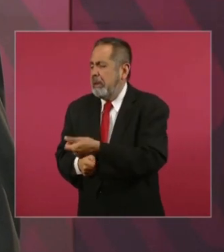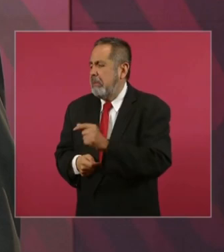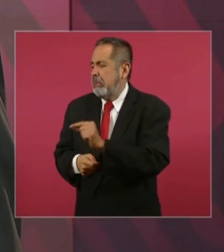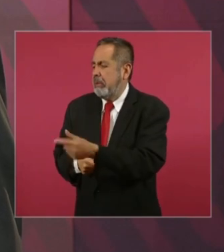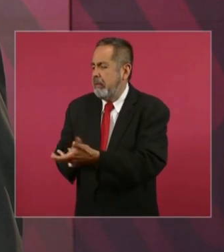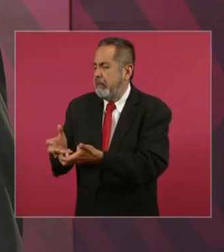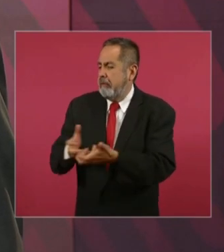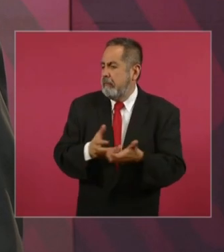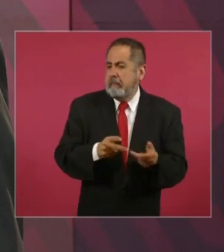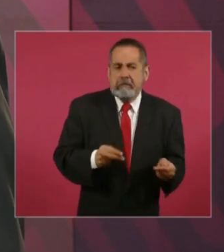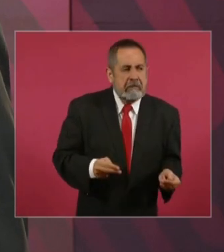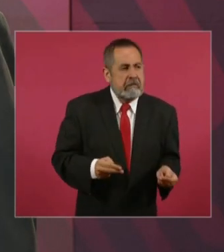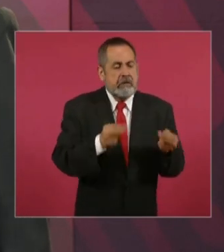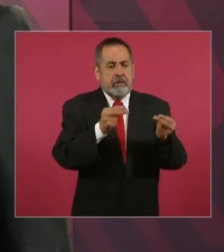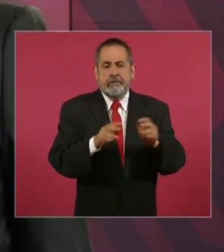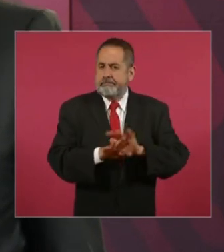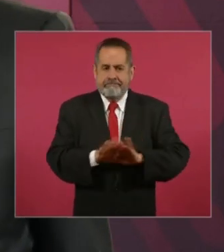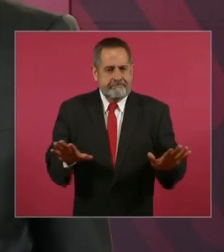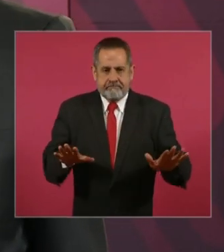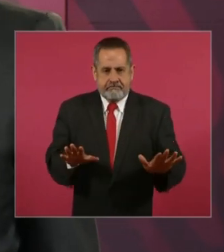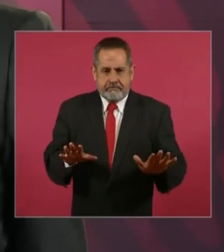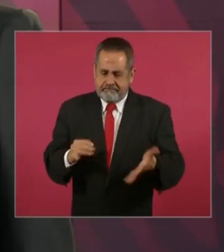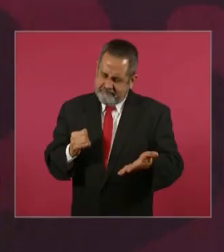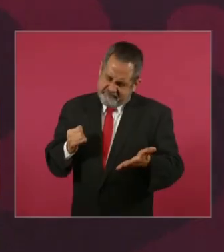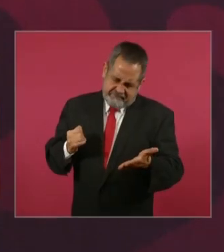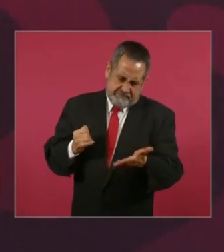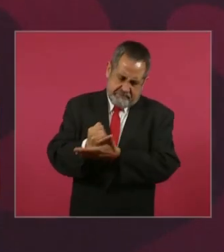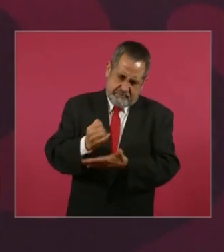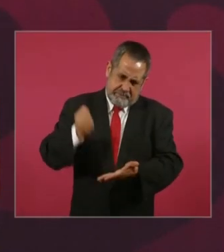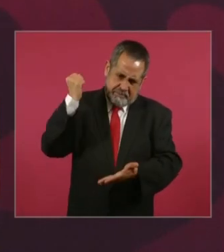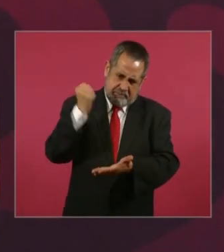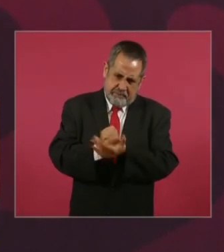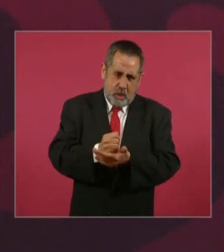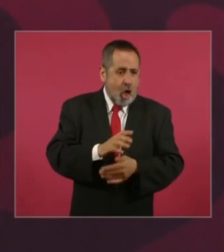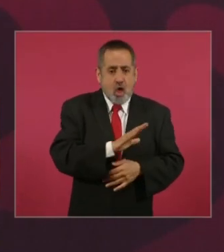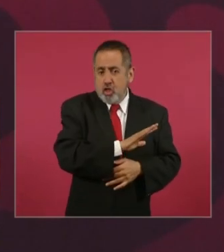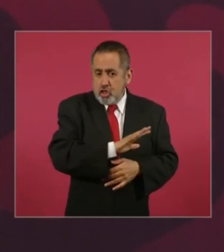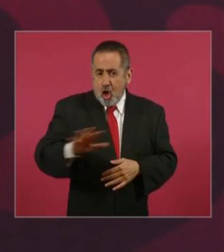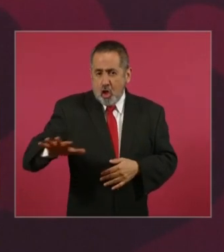todas fueron declaradas reservas naturales protegidas.